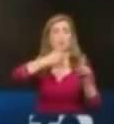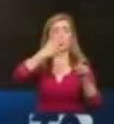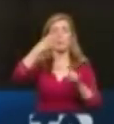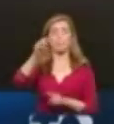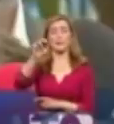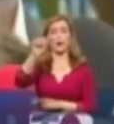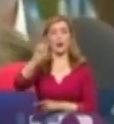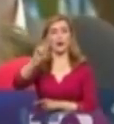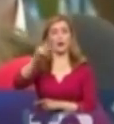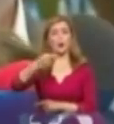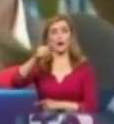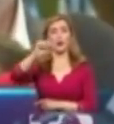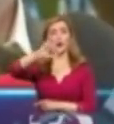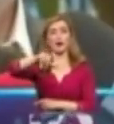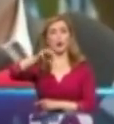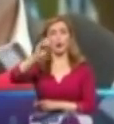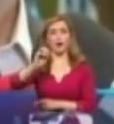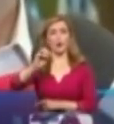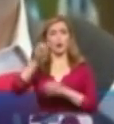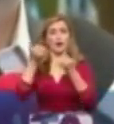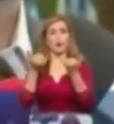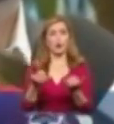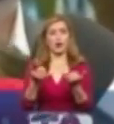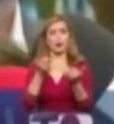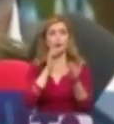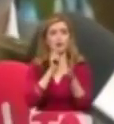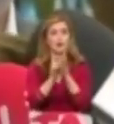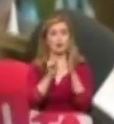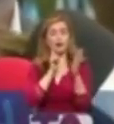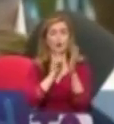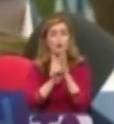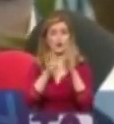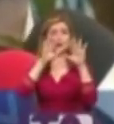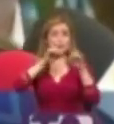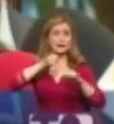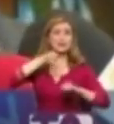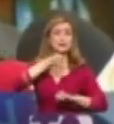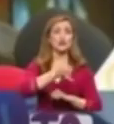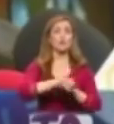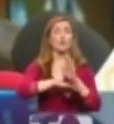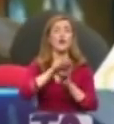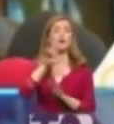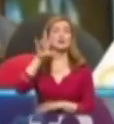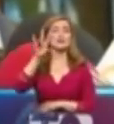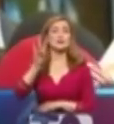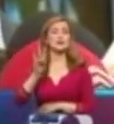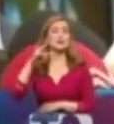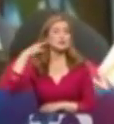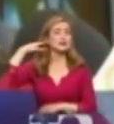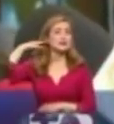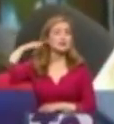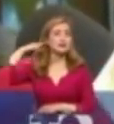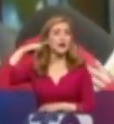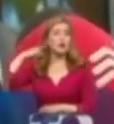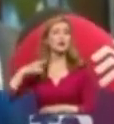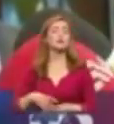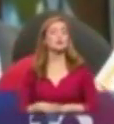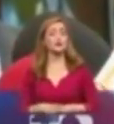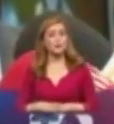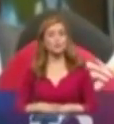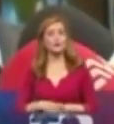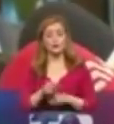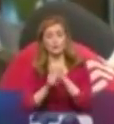el Mangajo. A día de hoy existen denuncias de la violación de más de 37 niñas